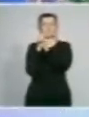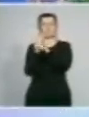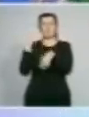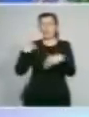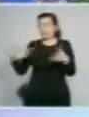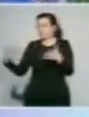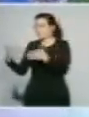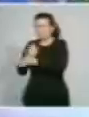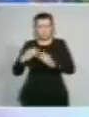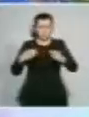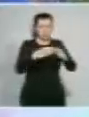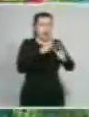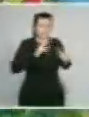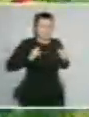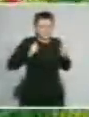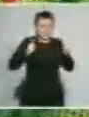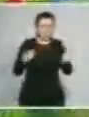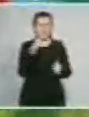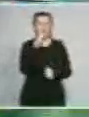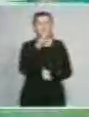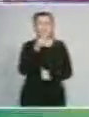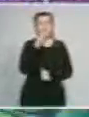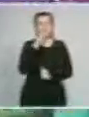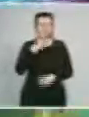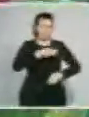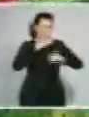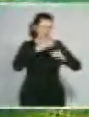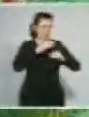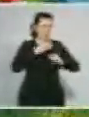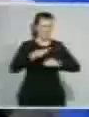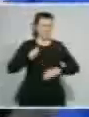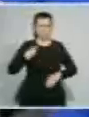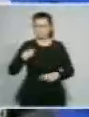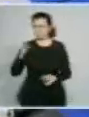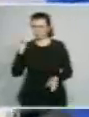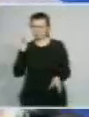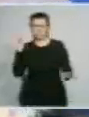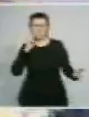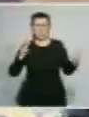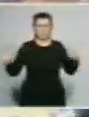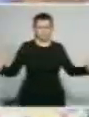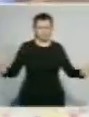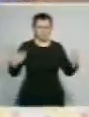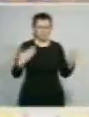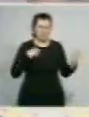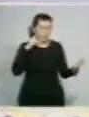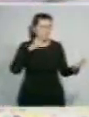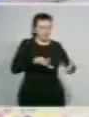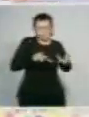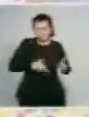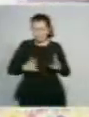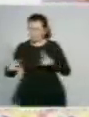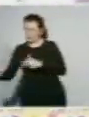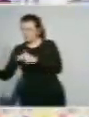Gastamos todo y empezamos a comer. Vaya merienda que mamá nos va a ofrecer. Nos encontramos sentados en